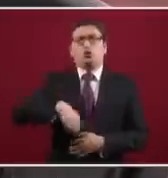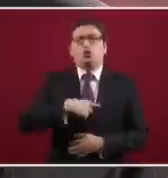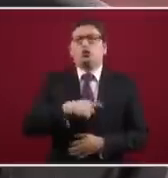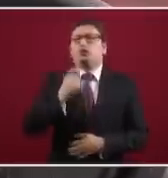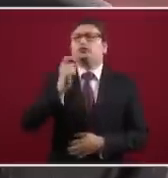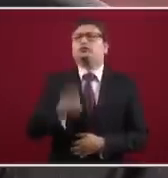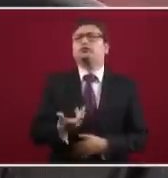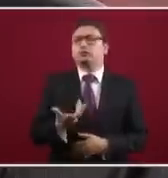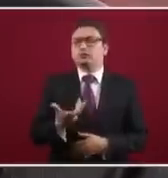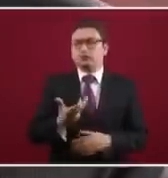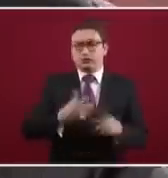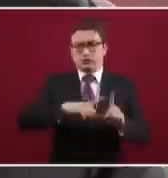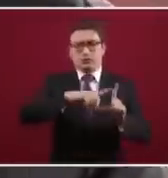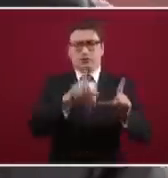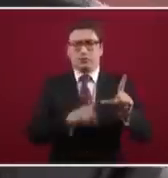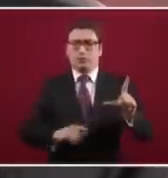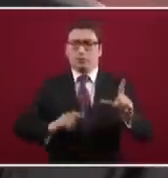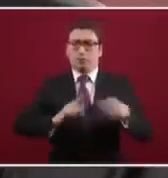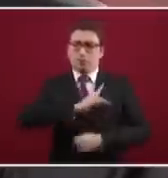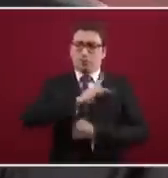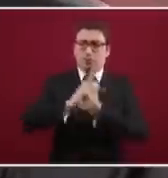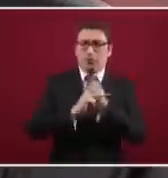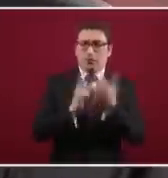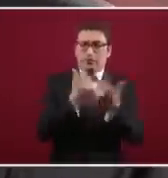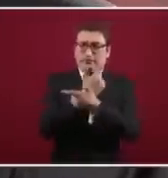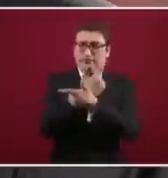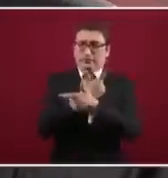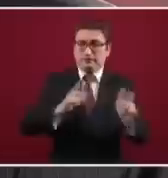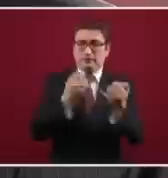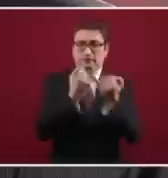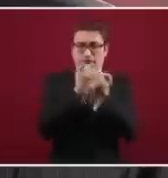libre, independiente y soberano.